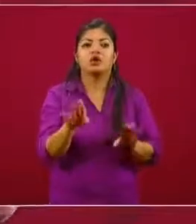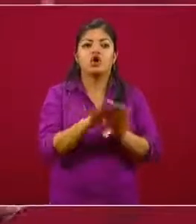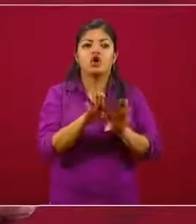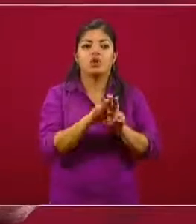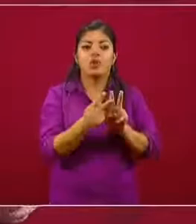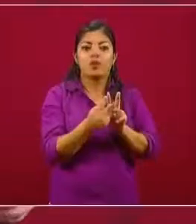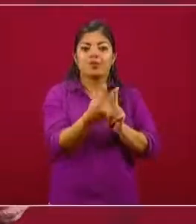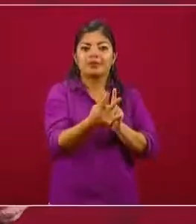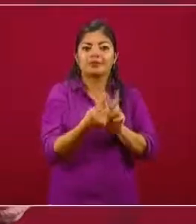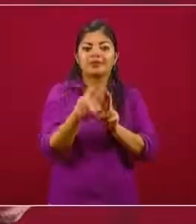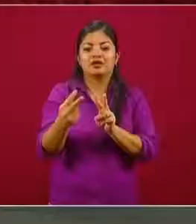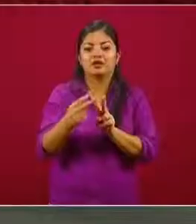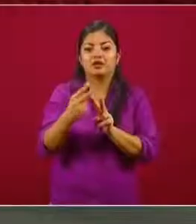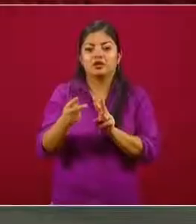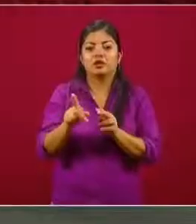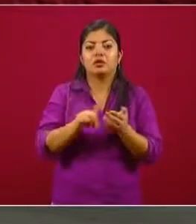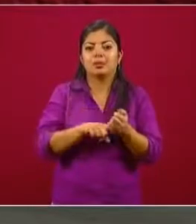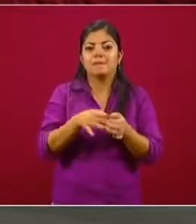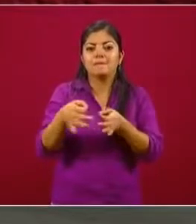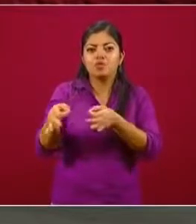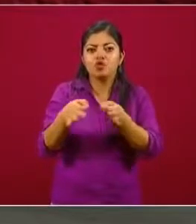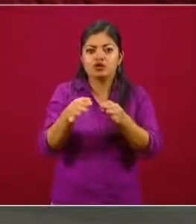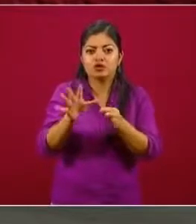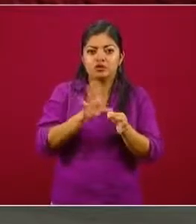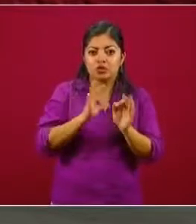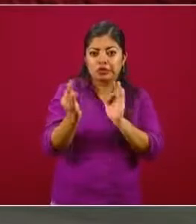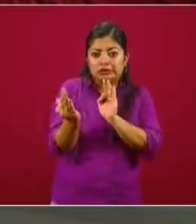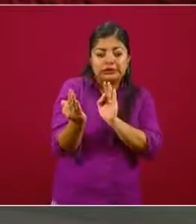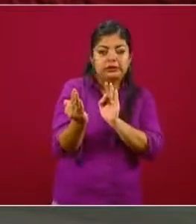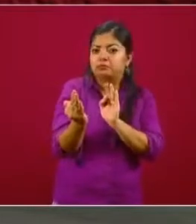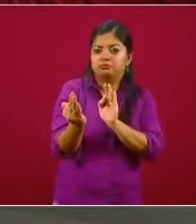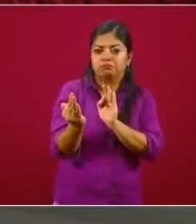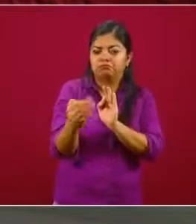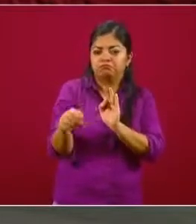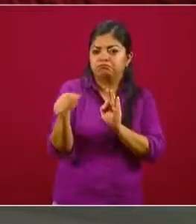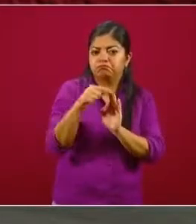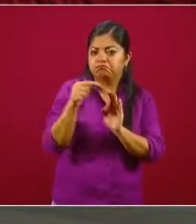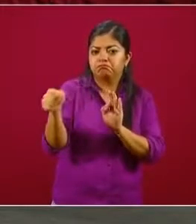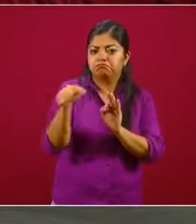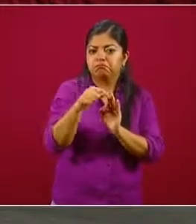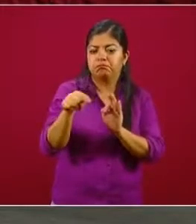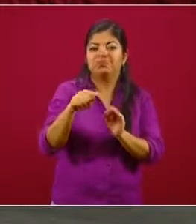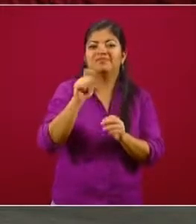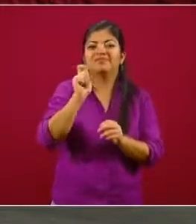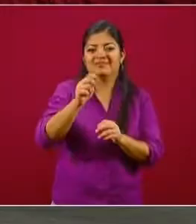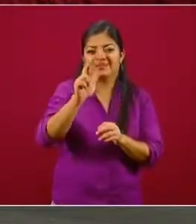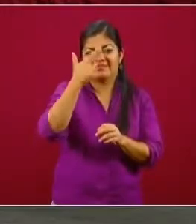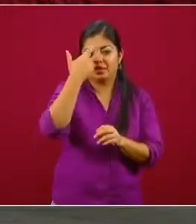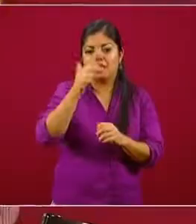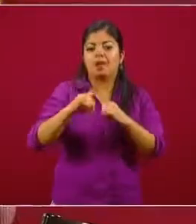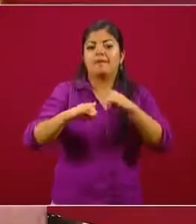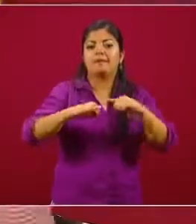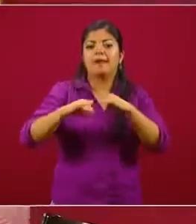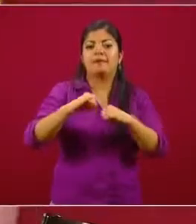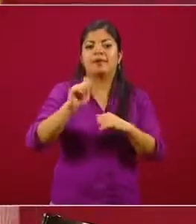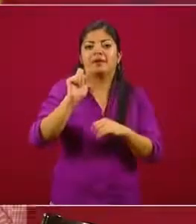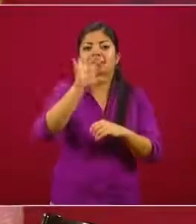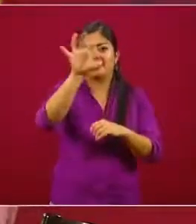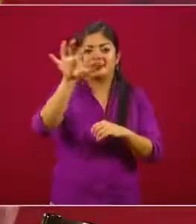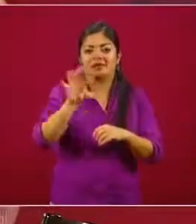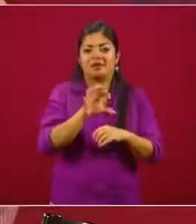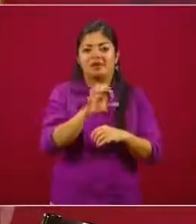a municipios que han tenido contagios, que son los que se aparecen en amarillo en el mapa y son una zona